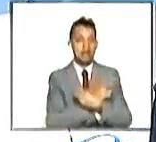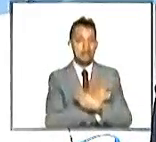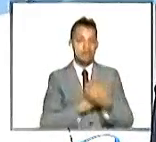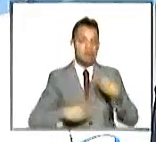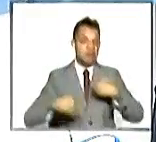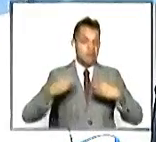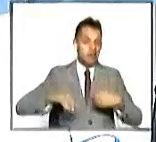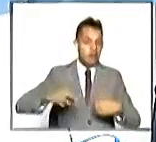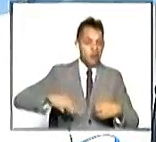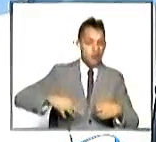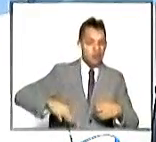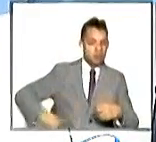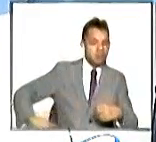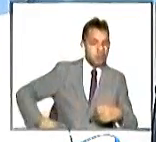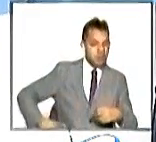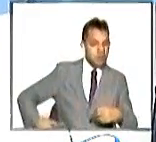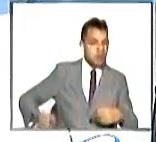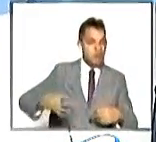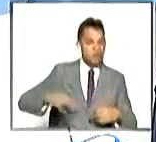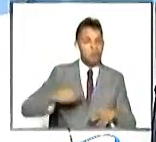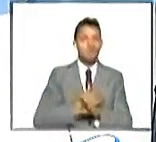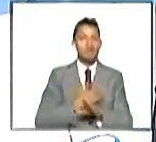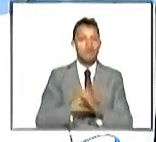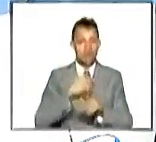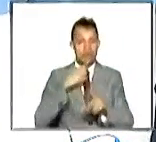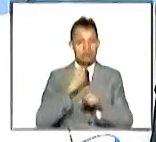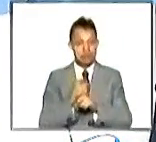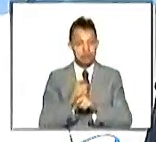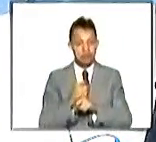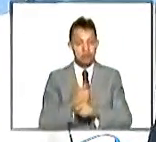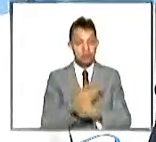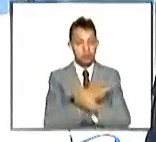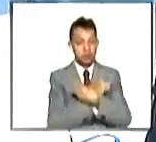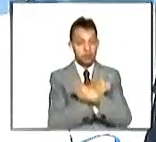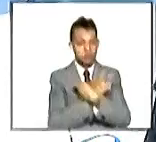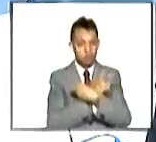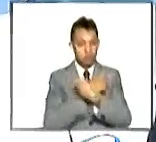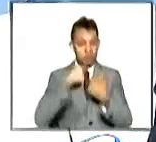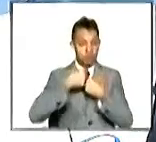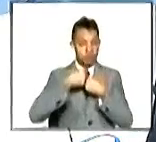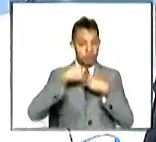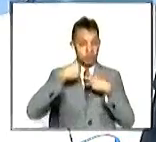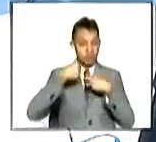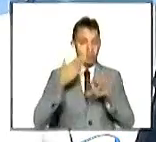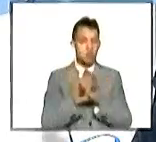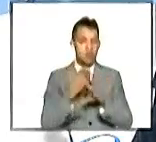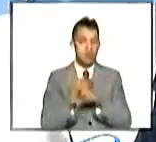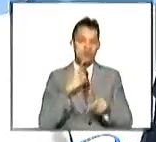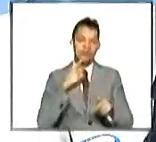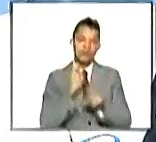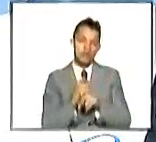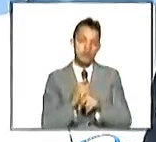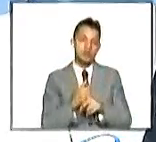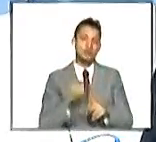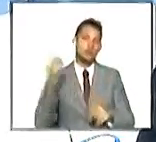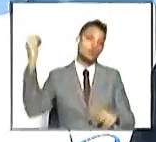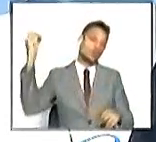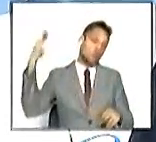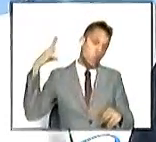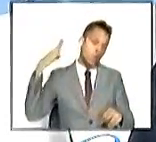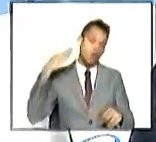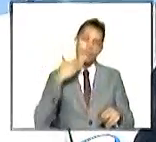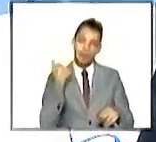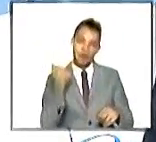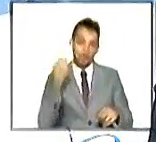cálculos y endureciendo las arterias. No. La osteoporosis con buen deporte, con sol, consumiendo ajonjolí,